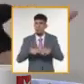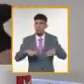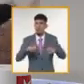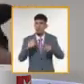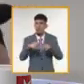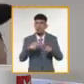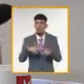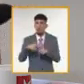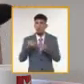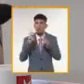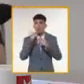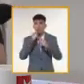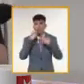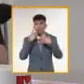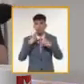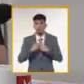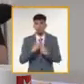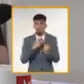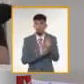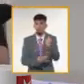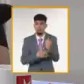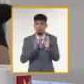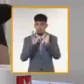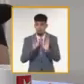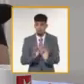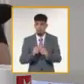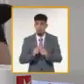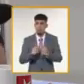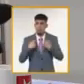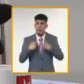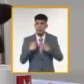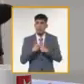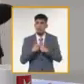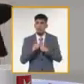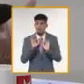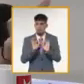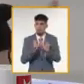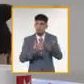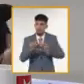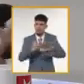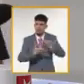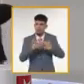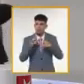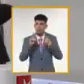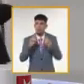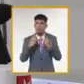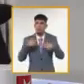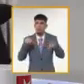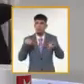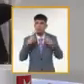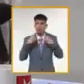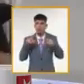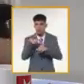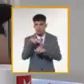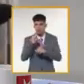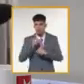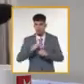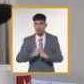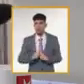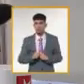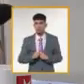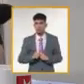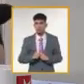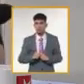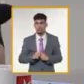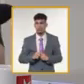más valiosas? Pero realmente hay que partir de un elemento que la misma investigación lo devela. Tiene un peso